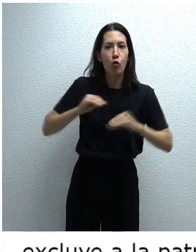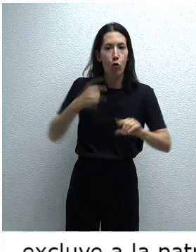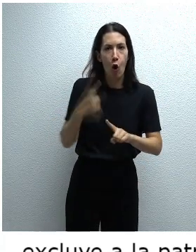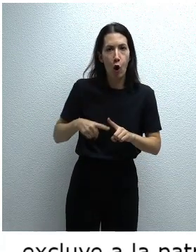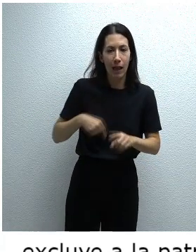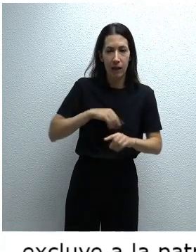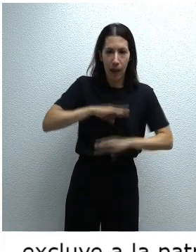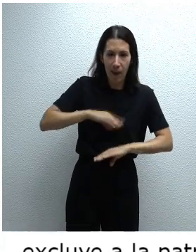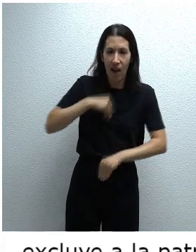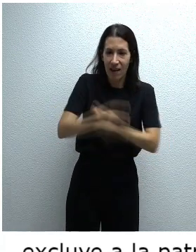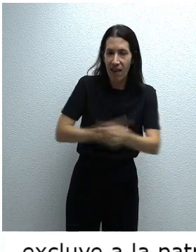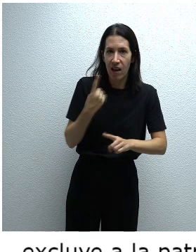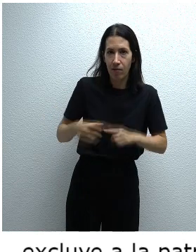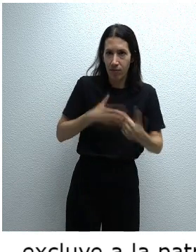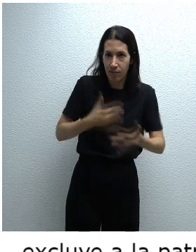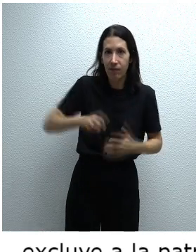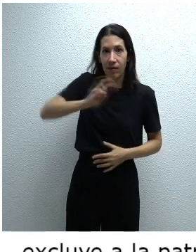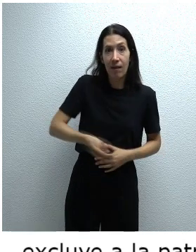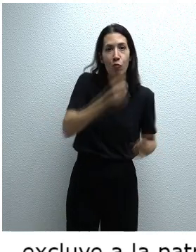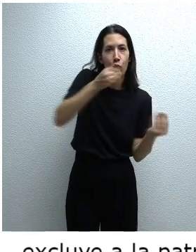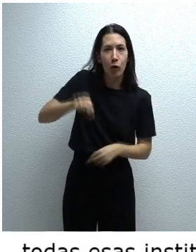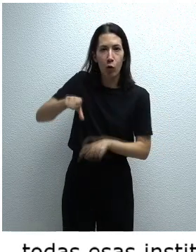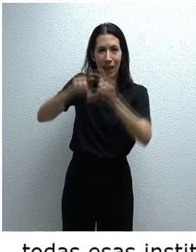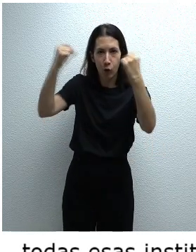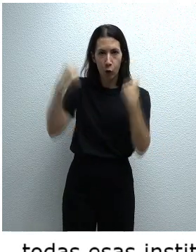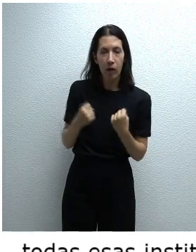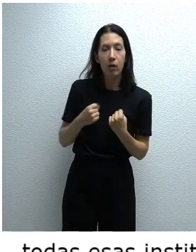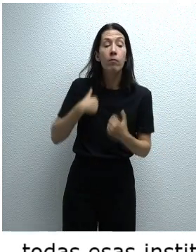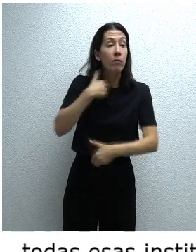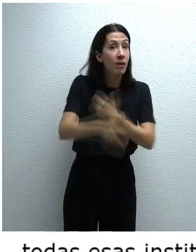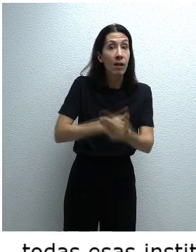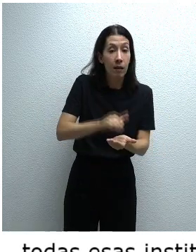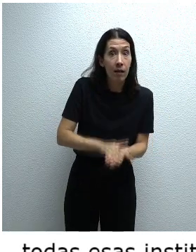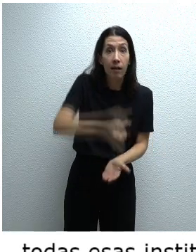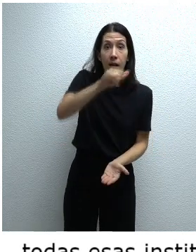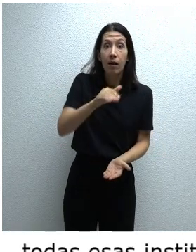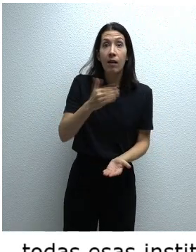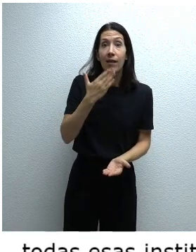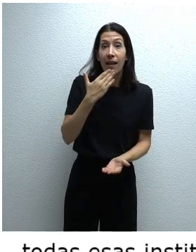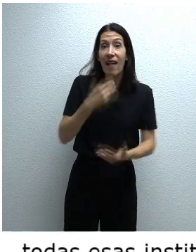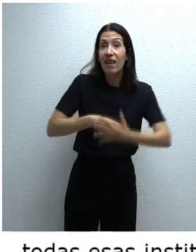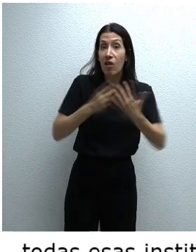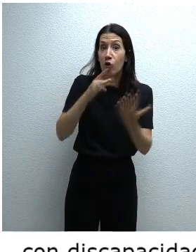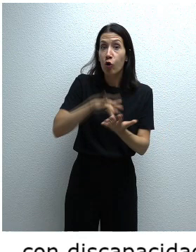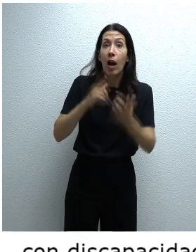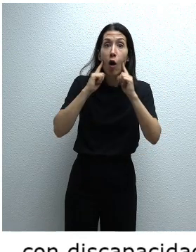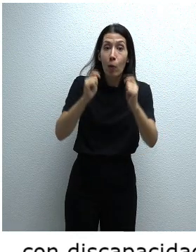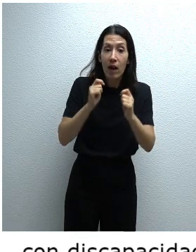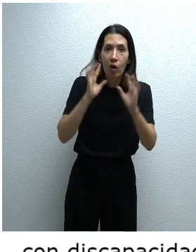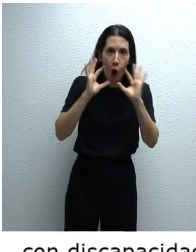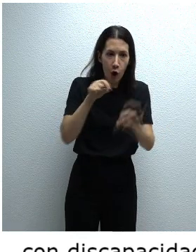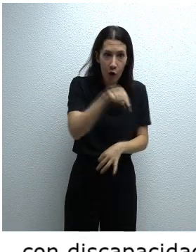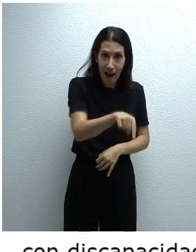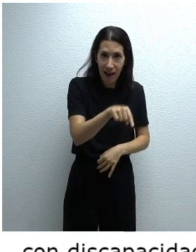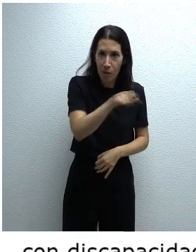actuación. ¿Qué sucede a las personas que vayan cumpliendo esos 18 años? Pues evidentemente serán ellas las que,